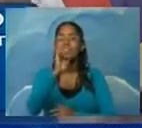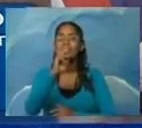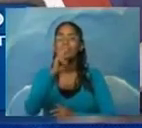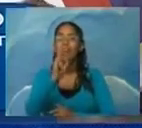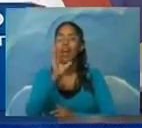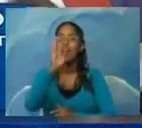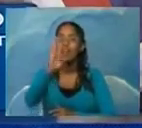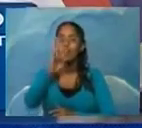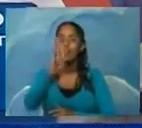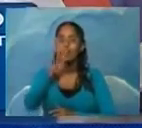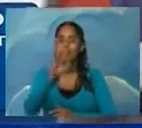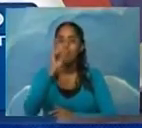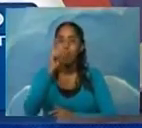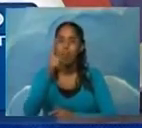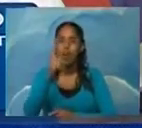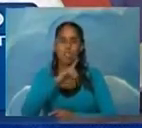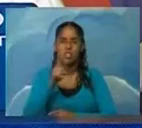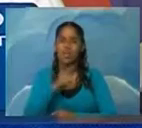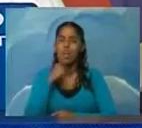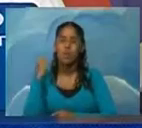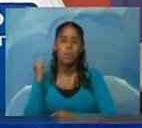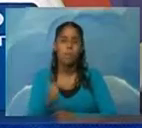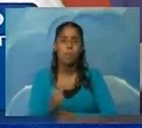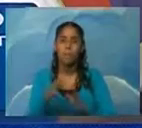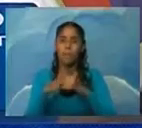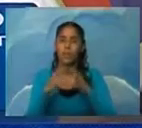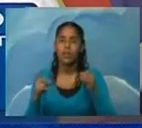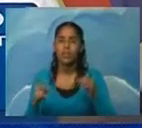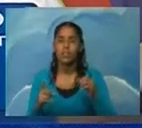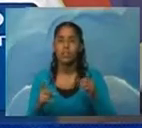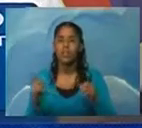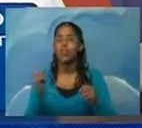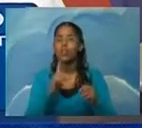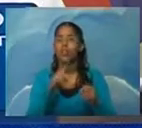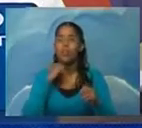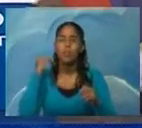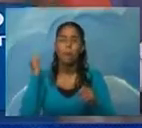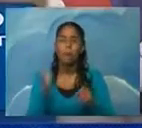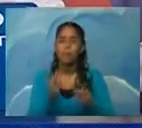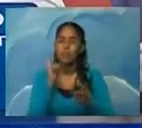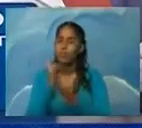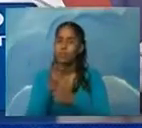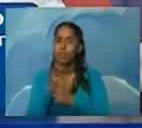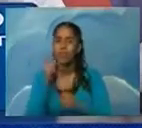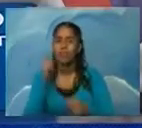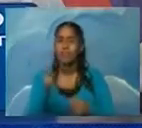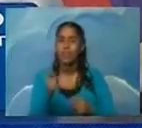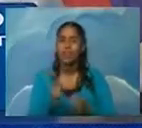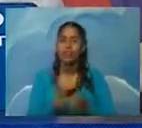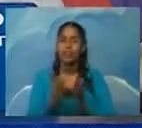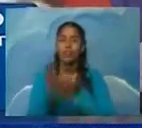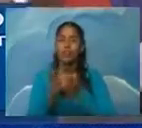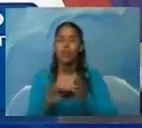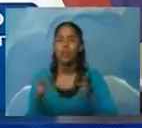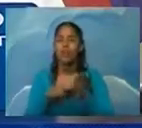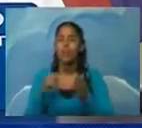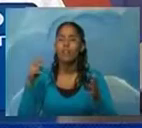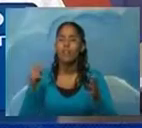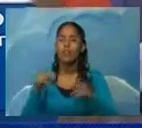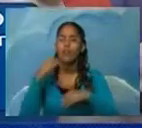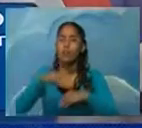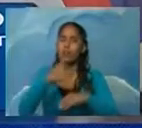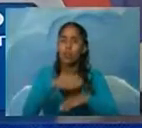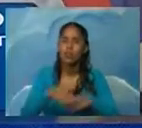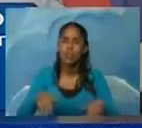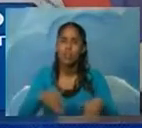Ciervo. Allá no matan a los ciervos. No matan a los ciervos. Allá los ciervos andan por la orilla de la